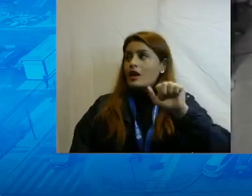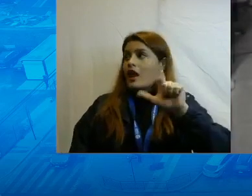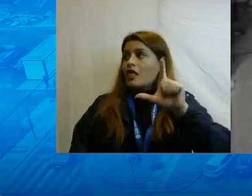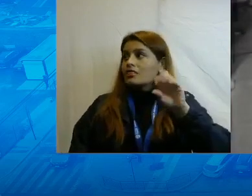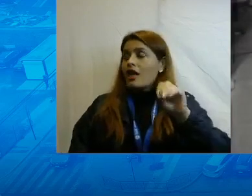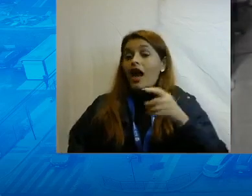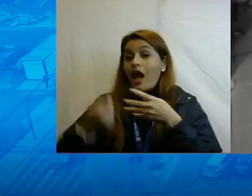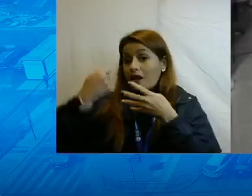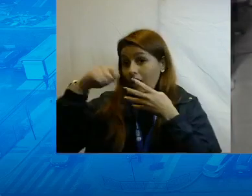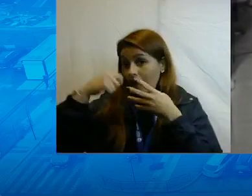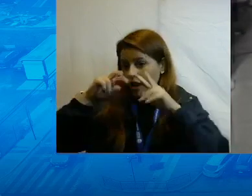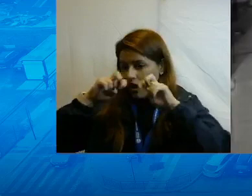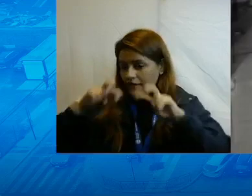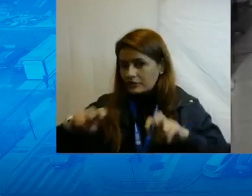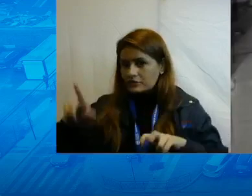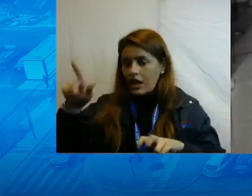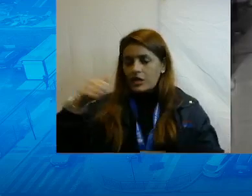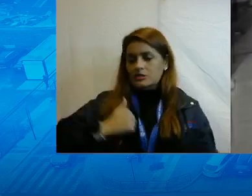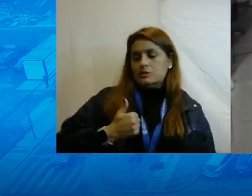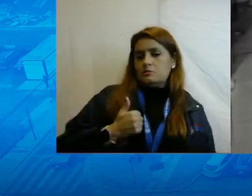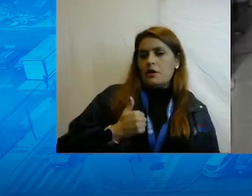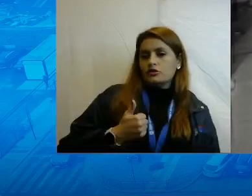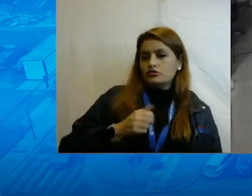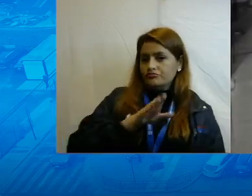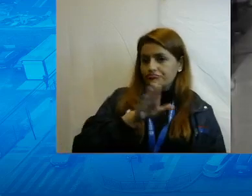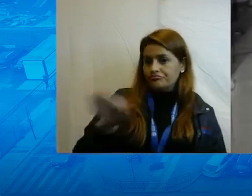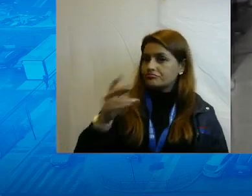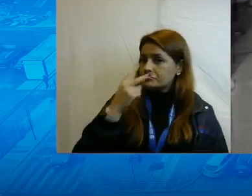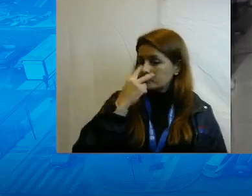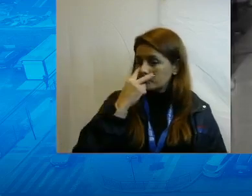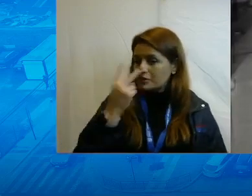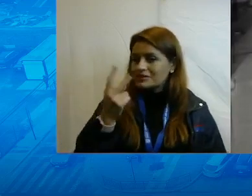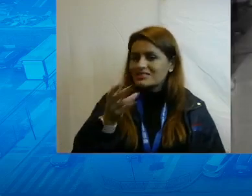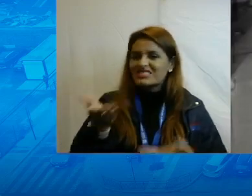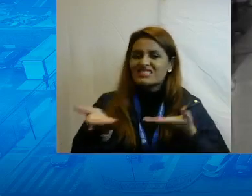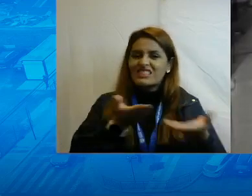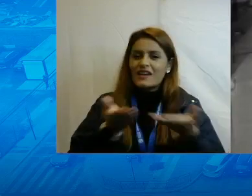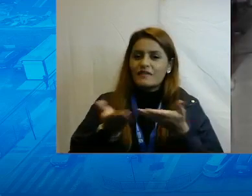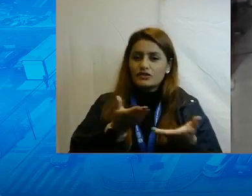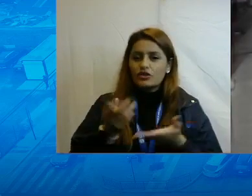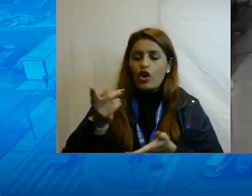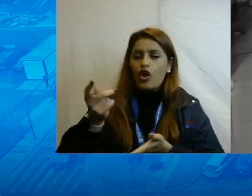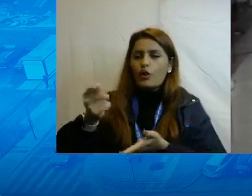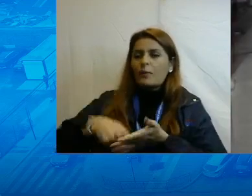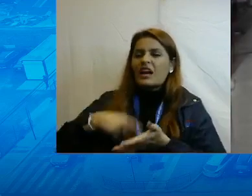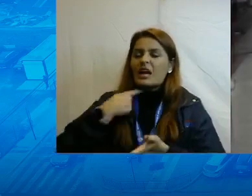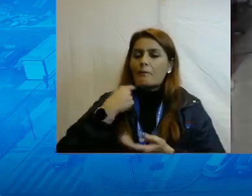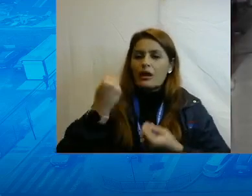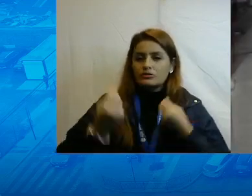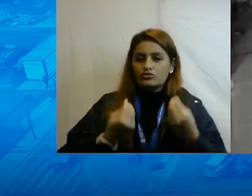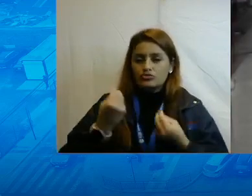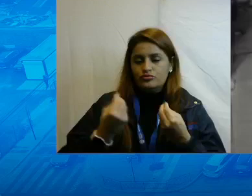el inspector y la inspectora técnica de servicio de este contrato para ver qué sucedió.